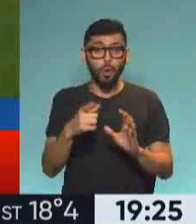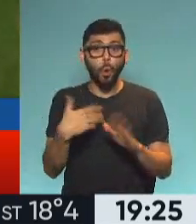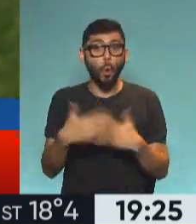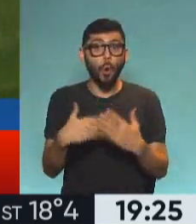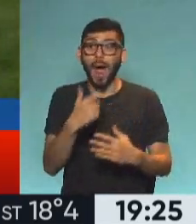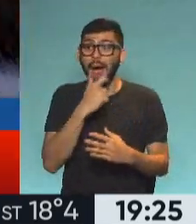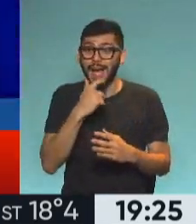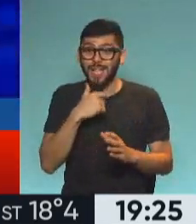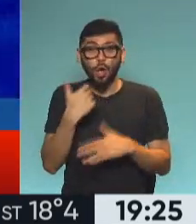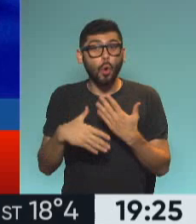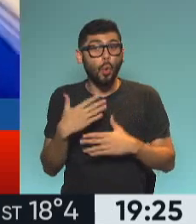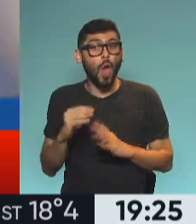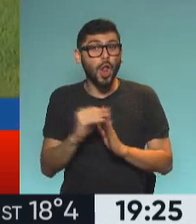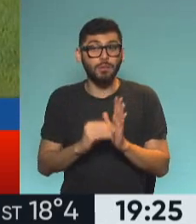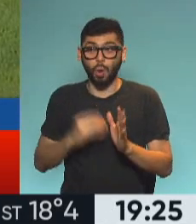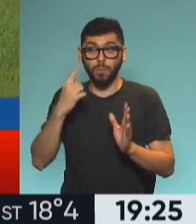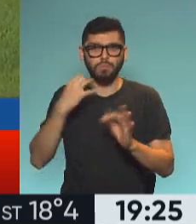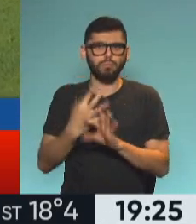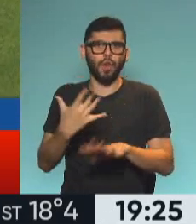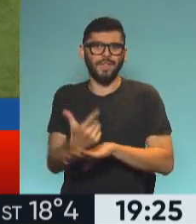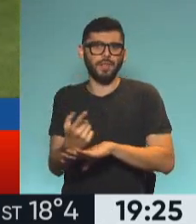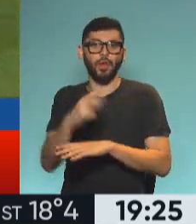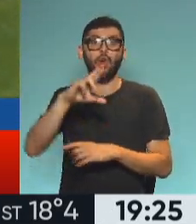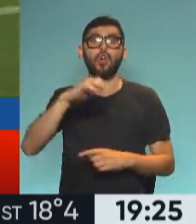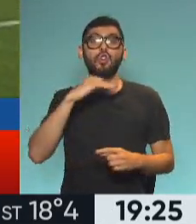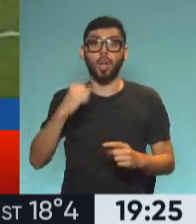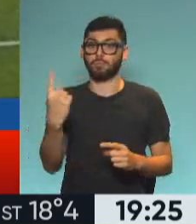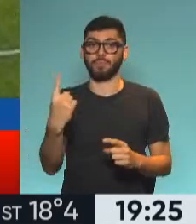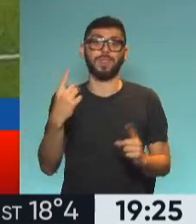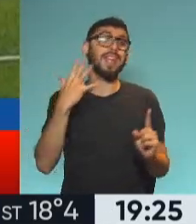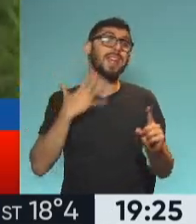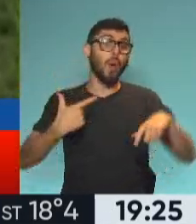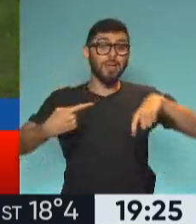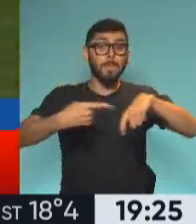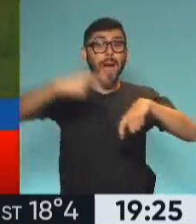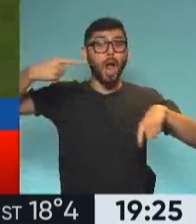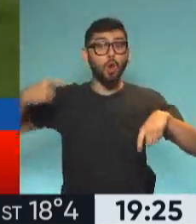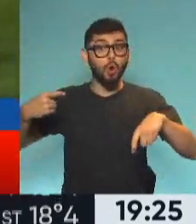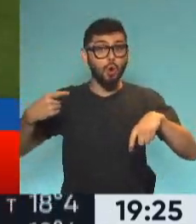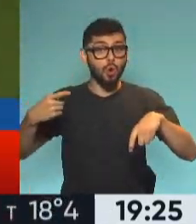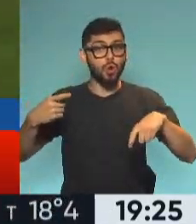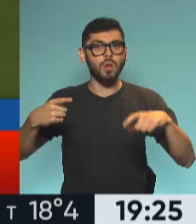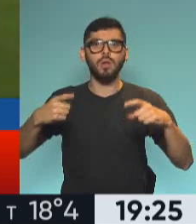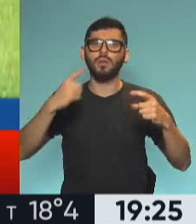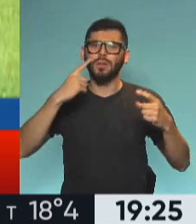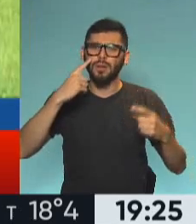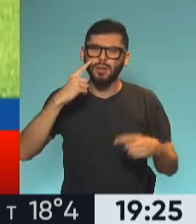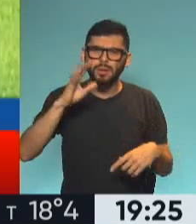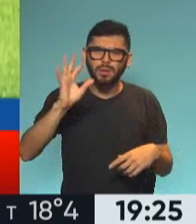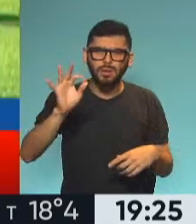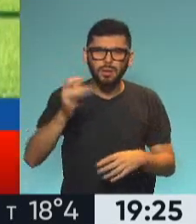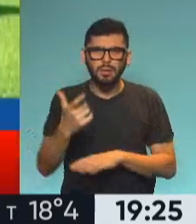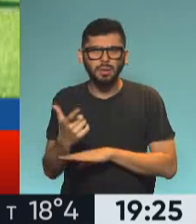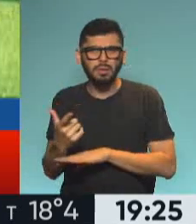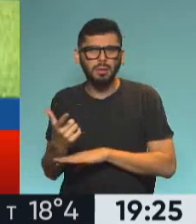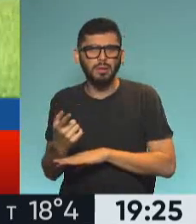esto Racing. O sea, pateadores. Rojas anotó el primero, Tevez en el travesaño. Pero ¿saben quién no